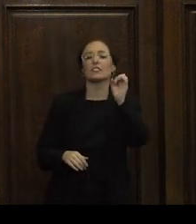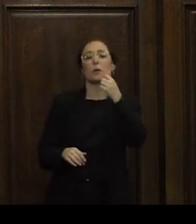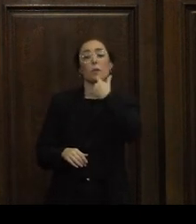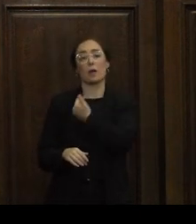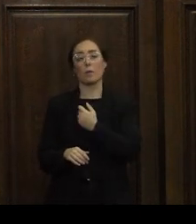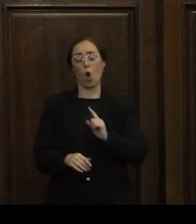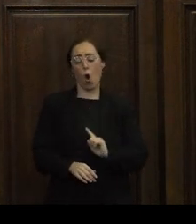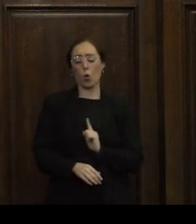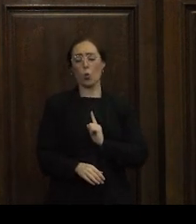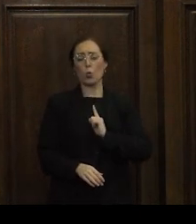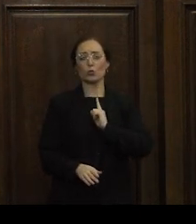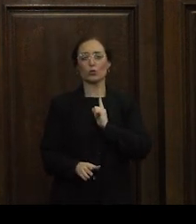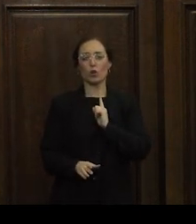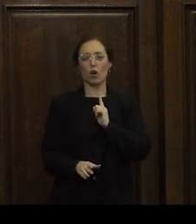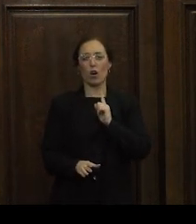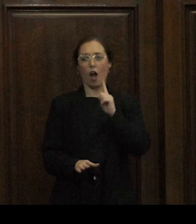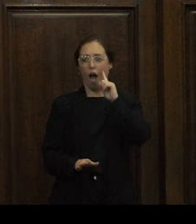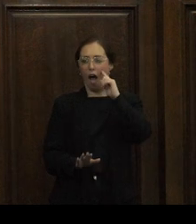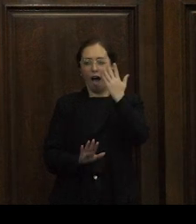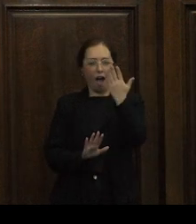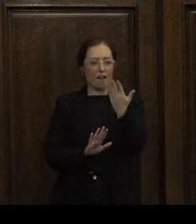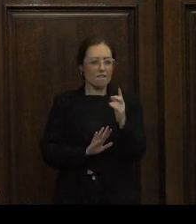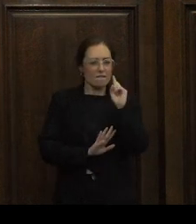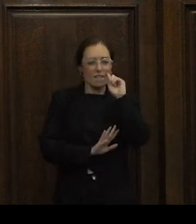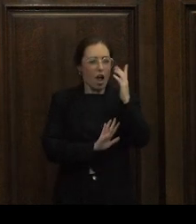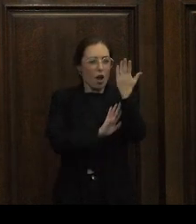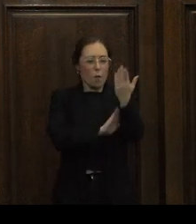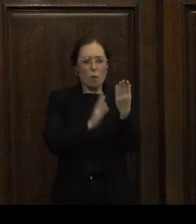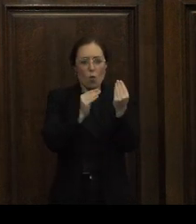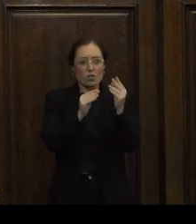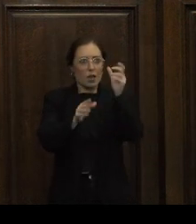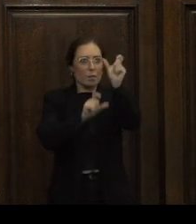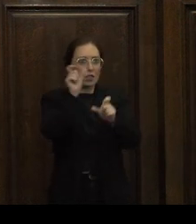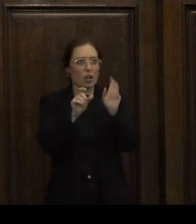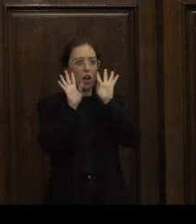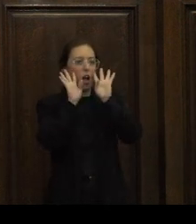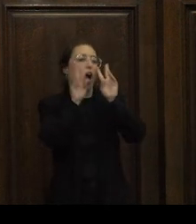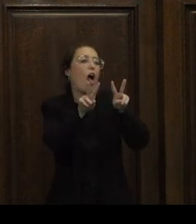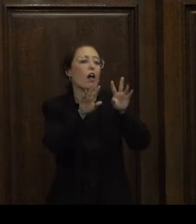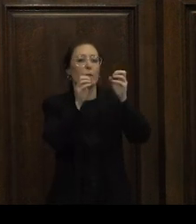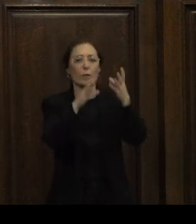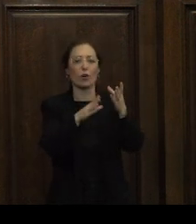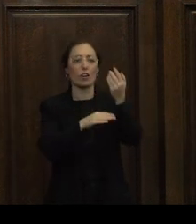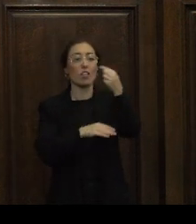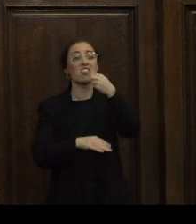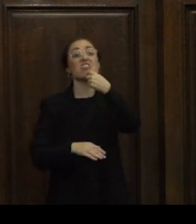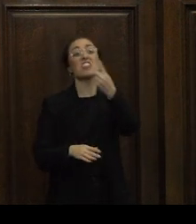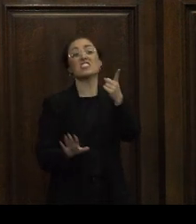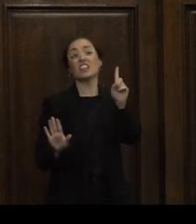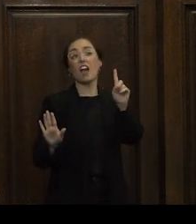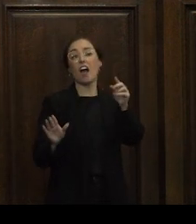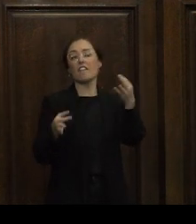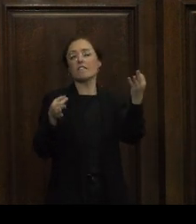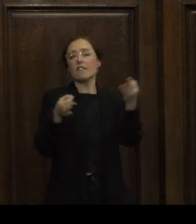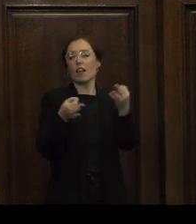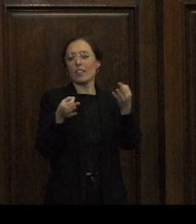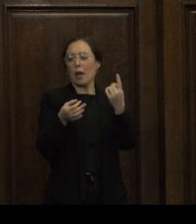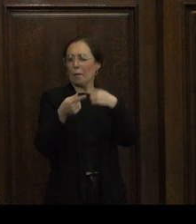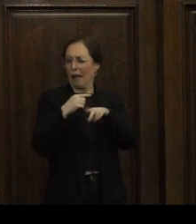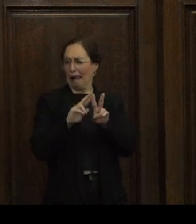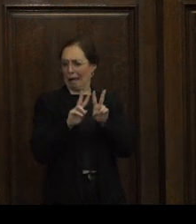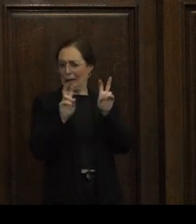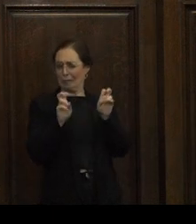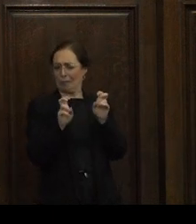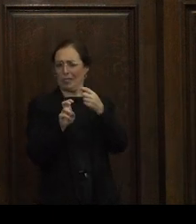se enorgullezcan o se los admire, sus millones de seguidores los admiren, porque ellos dicen la verdad, ¿no? Entre